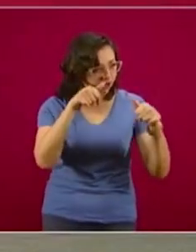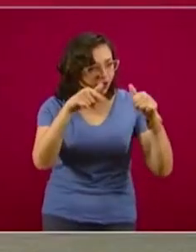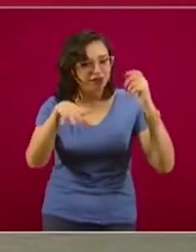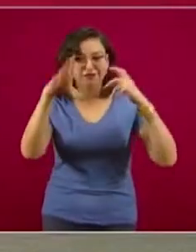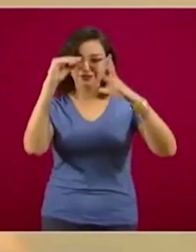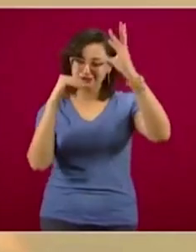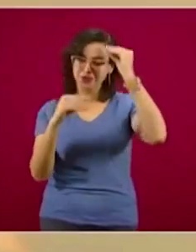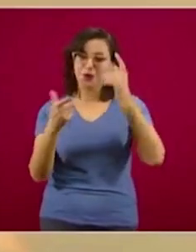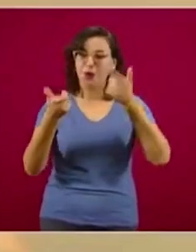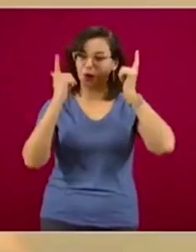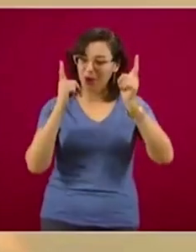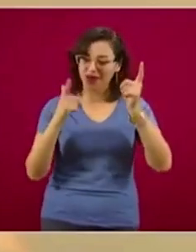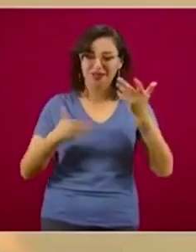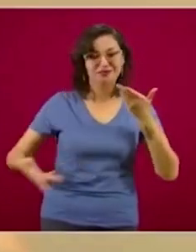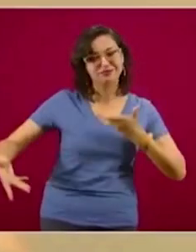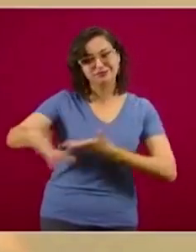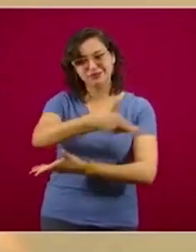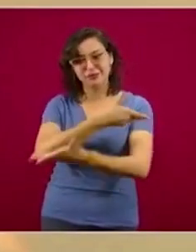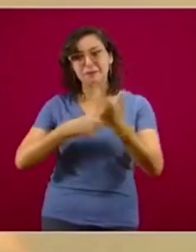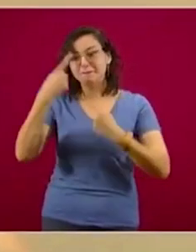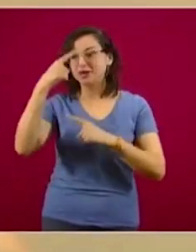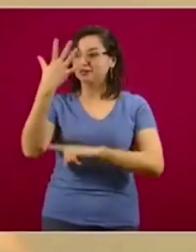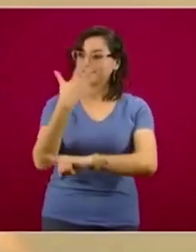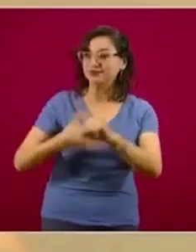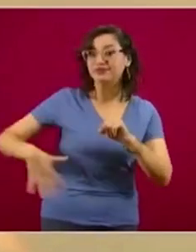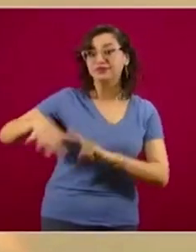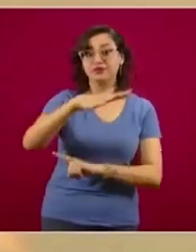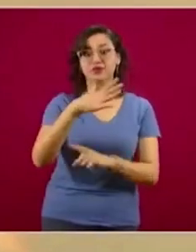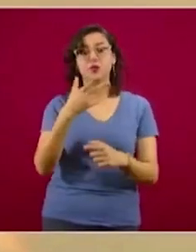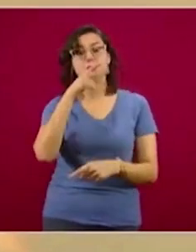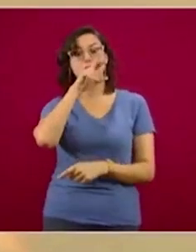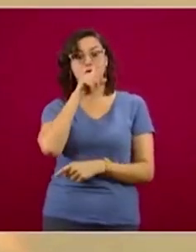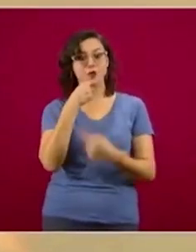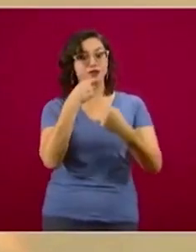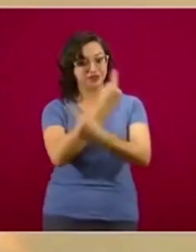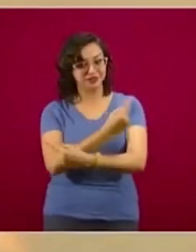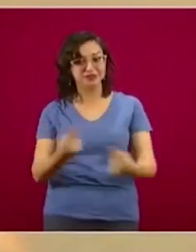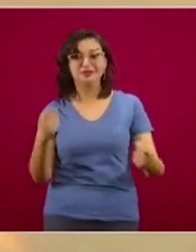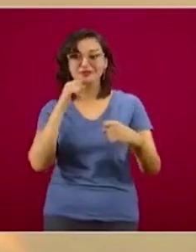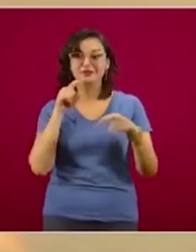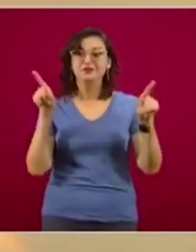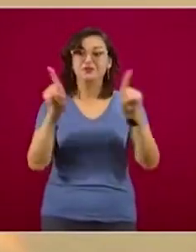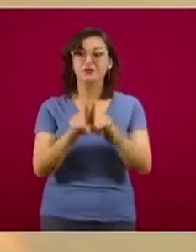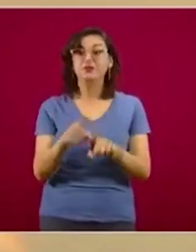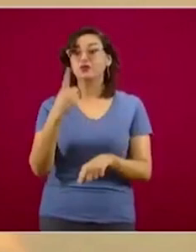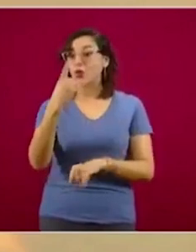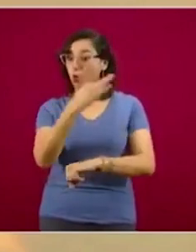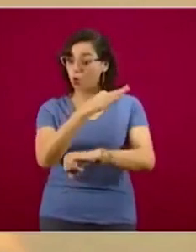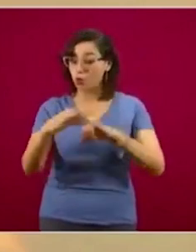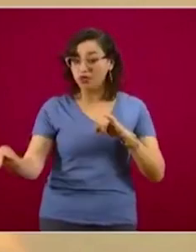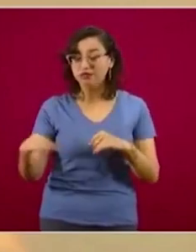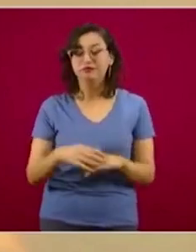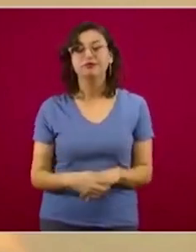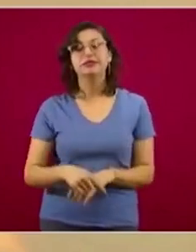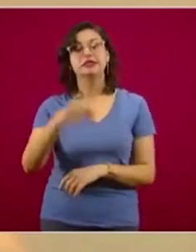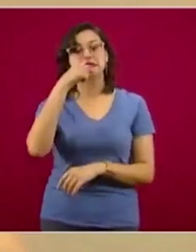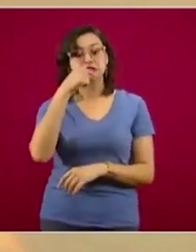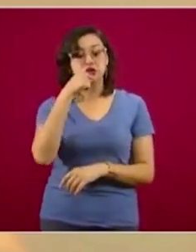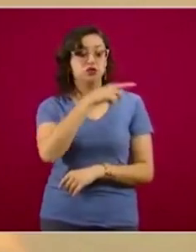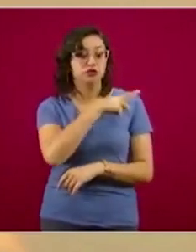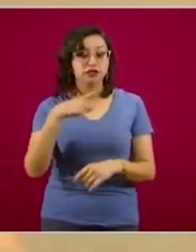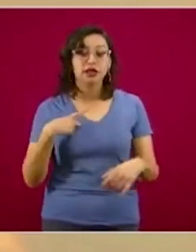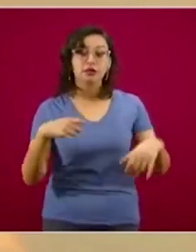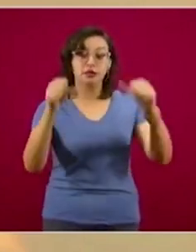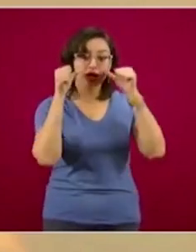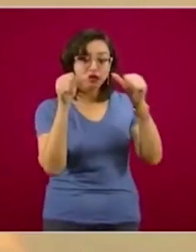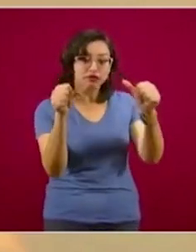que esto haya sido productivo para que la sociedad sepa cuáles son las preocupaciones que tienen los niños una última cosa a los niños hay que escucharlos